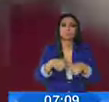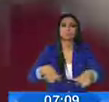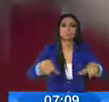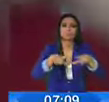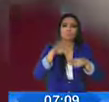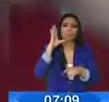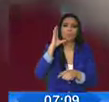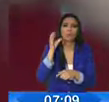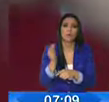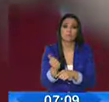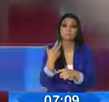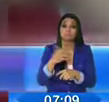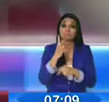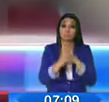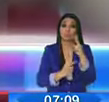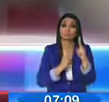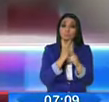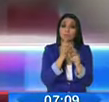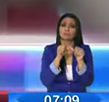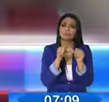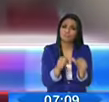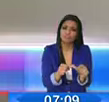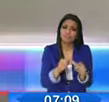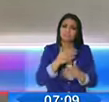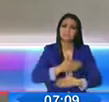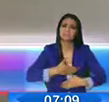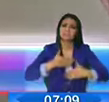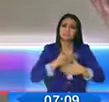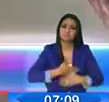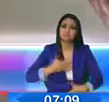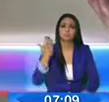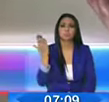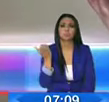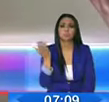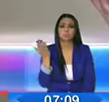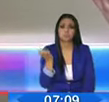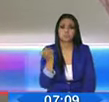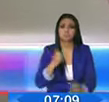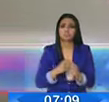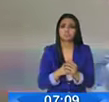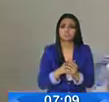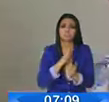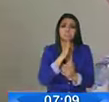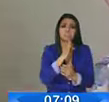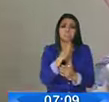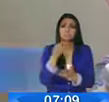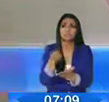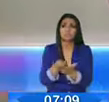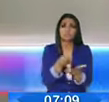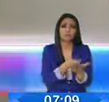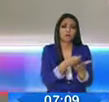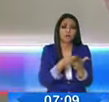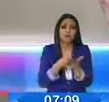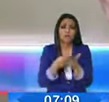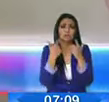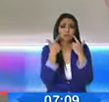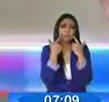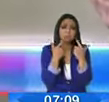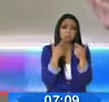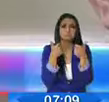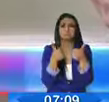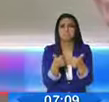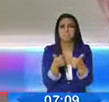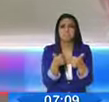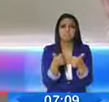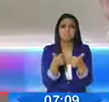vivía desde hace dos años disfrutando de su jubilación él llegó acá y siempre ha estado comprando en siempre estado pendiente y bajando